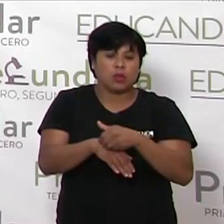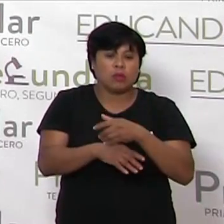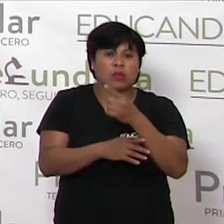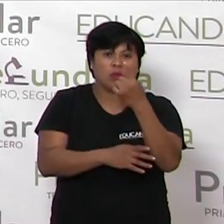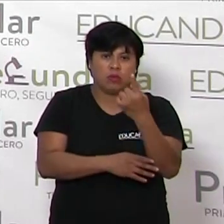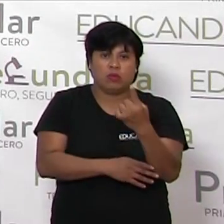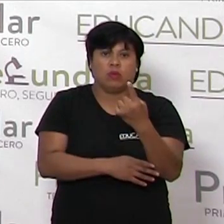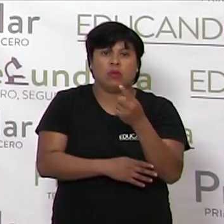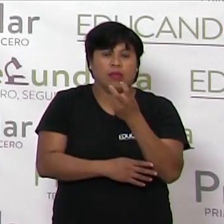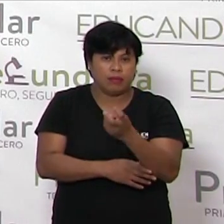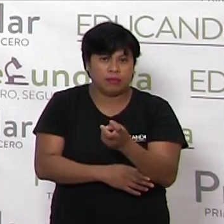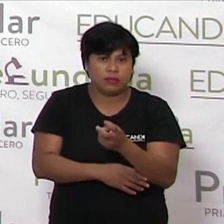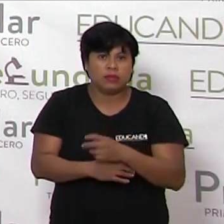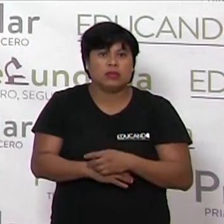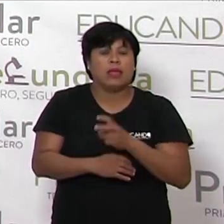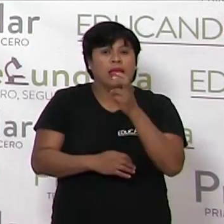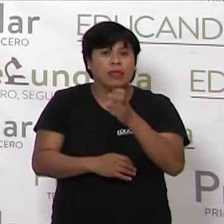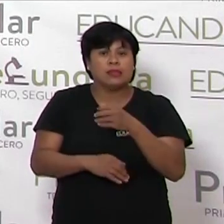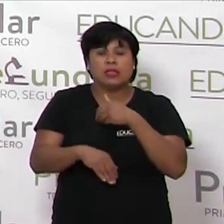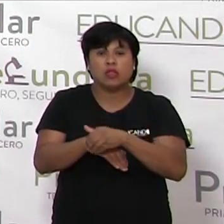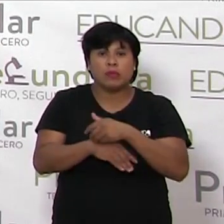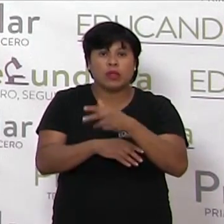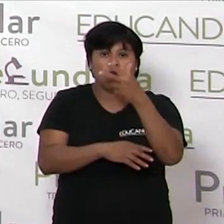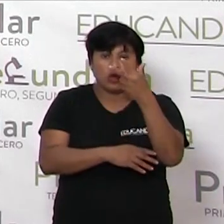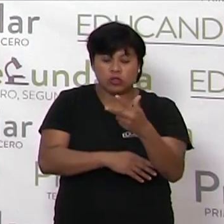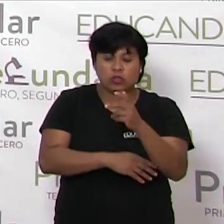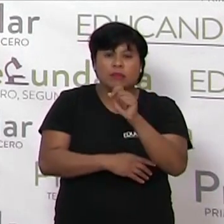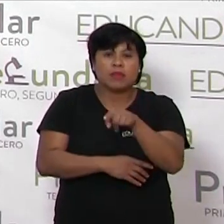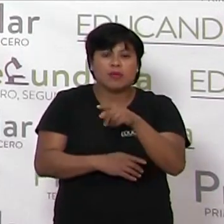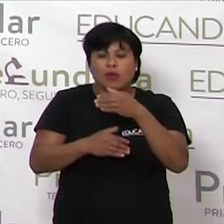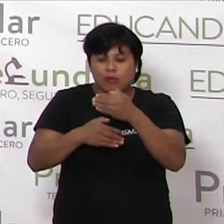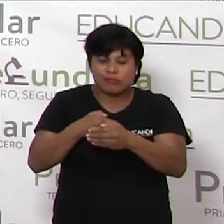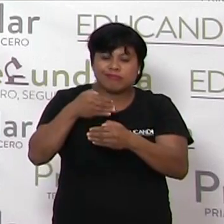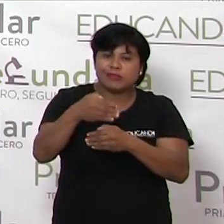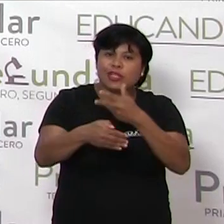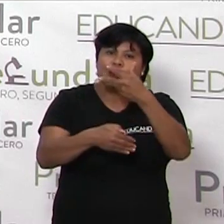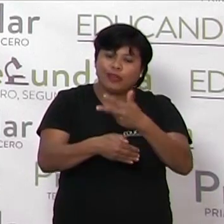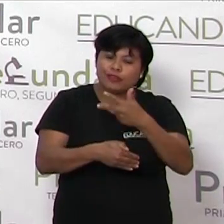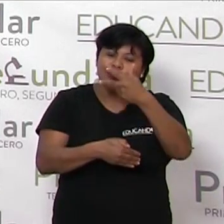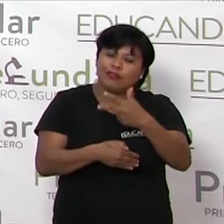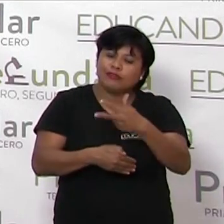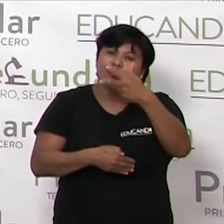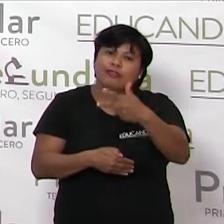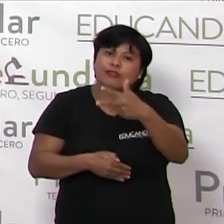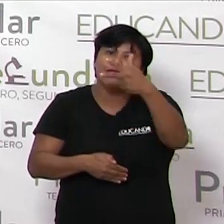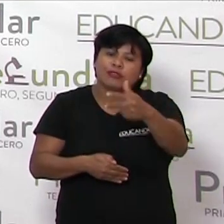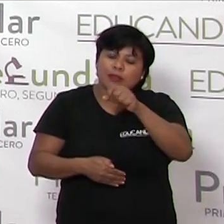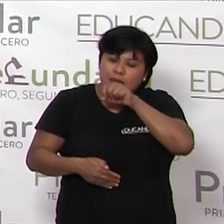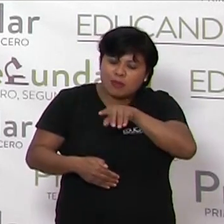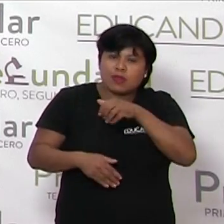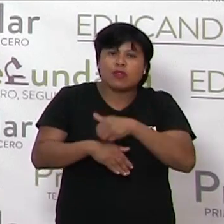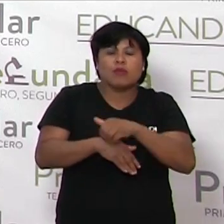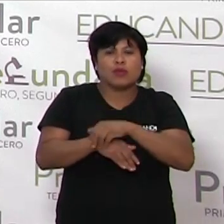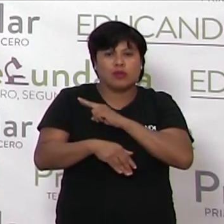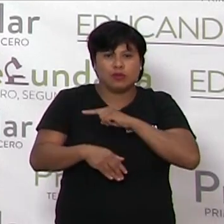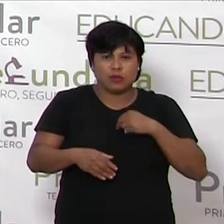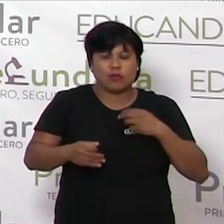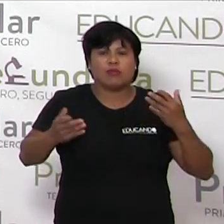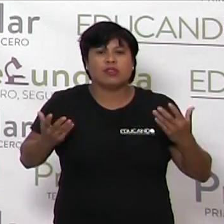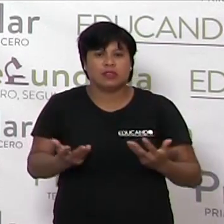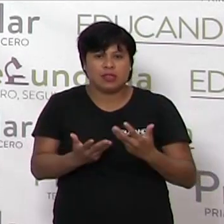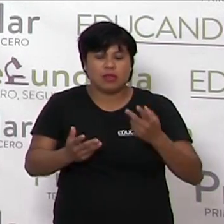identificando el factor constante de proporcionalidad, es decir, ese número 8 se va a repetir, va a ser constante en cada uno de los números que